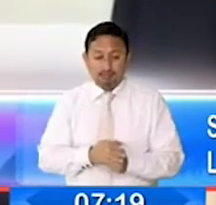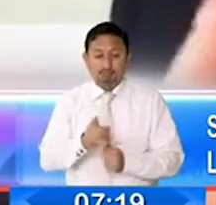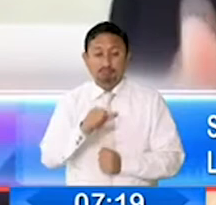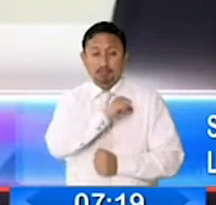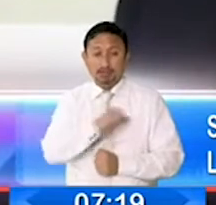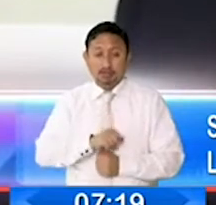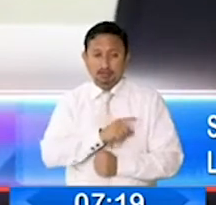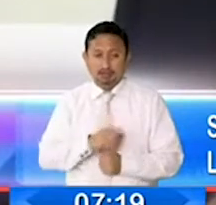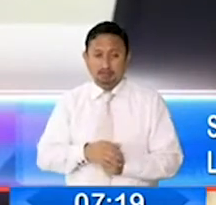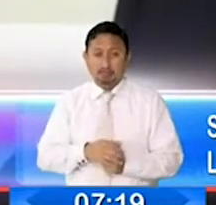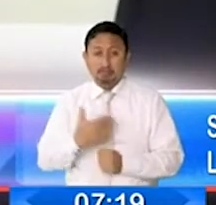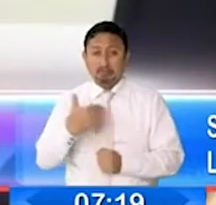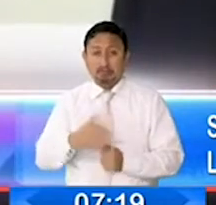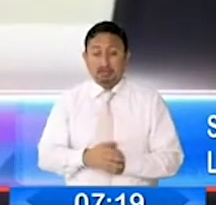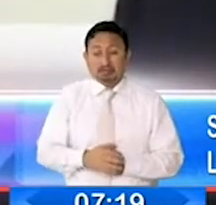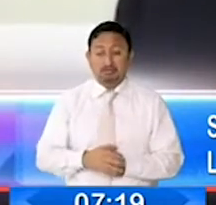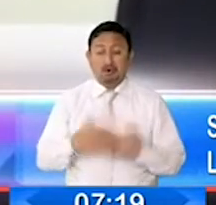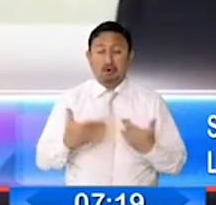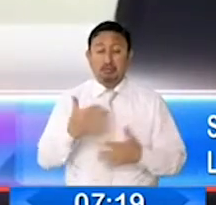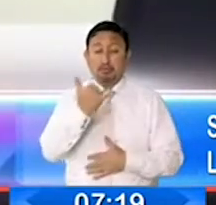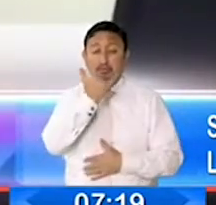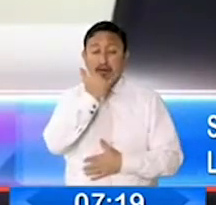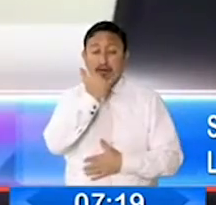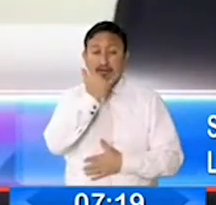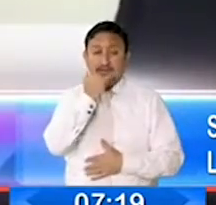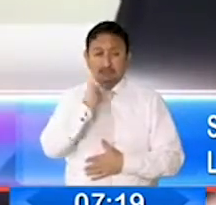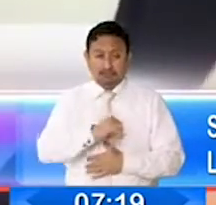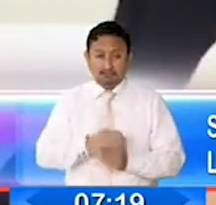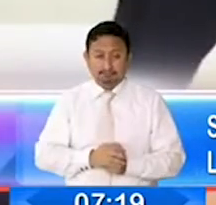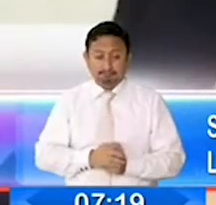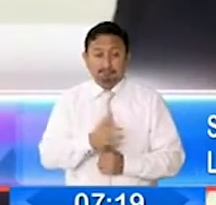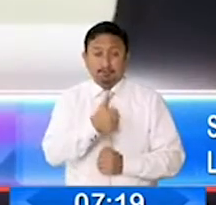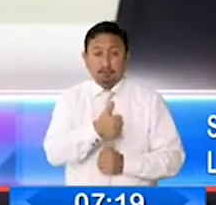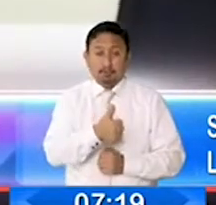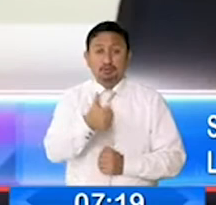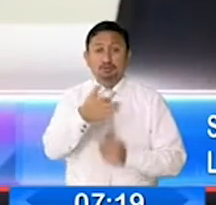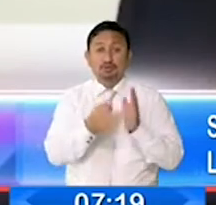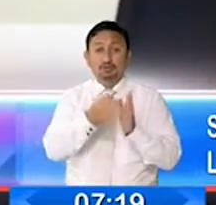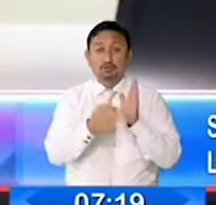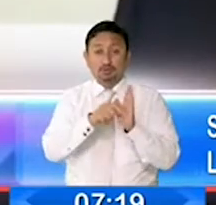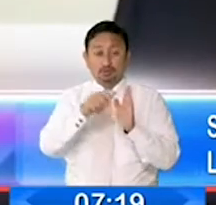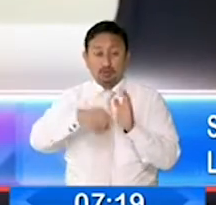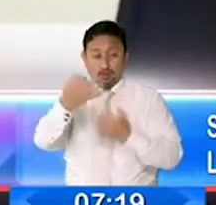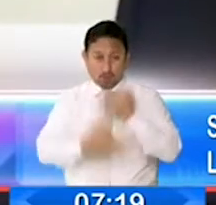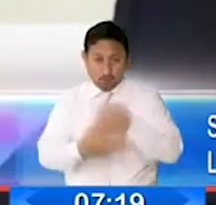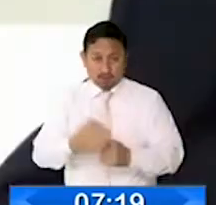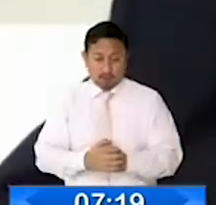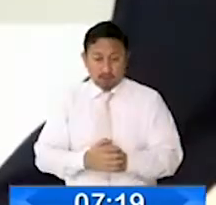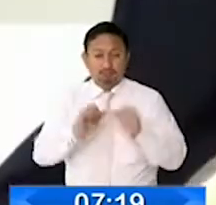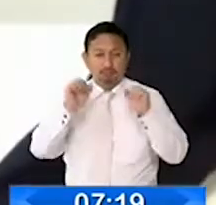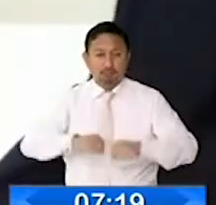actitud negligente, un dolo o un error inexcusable. Los propios jueces tenemos la potestad